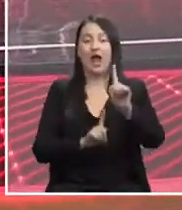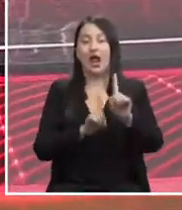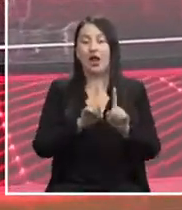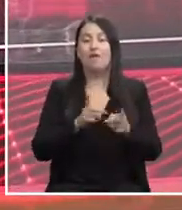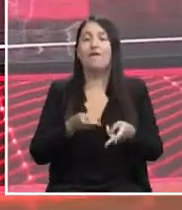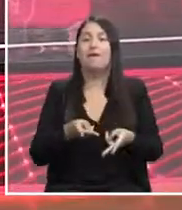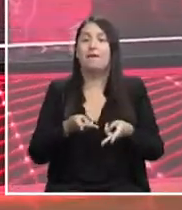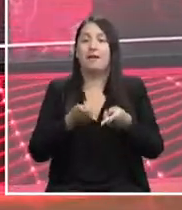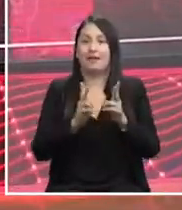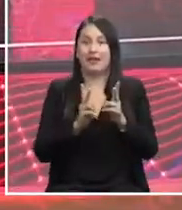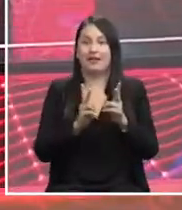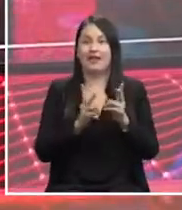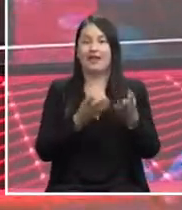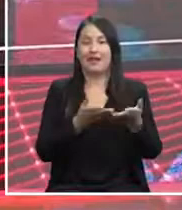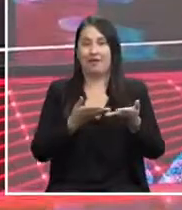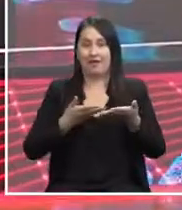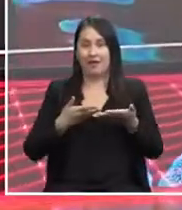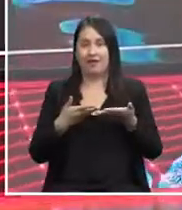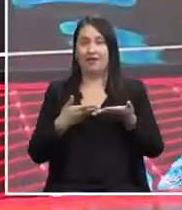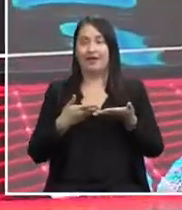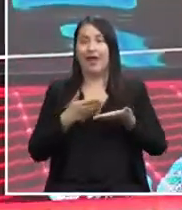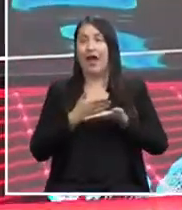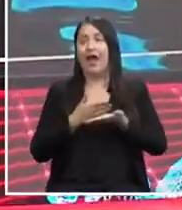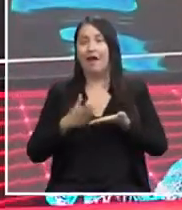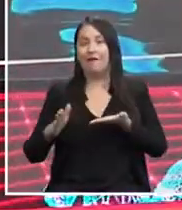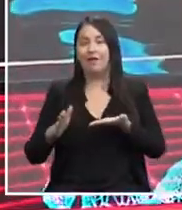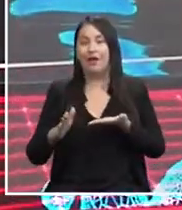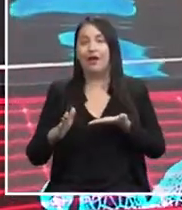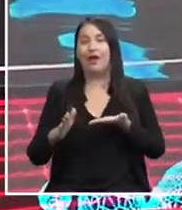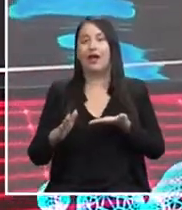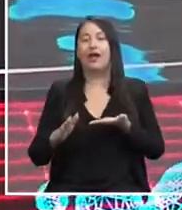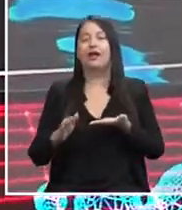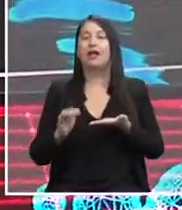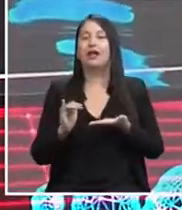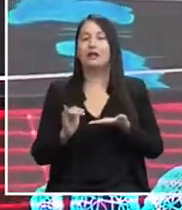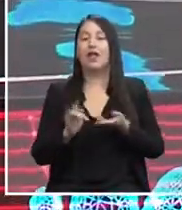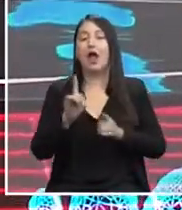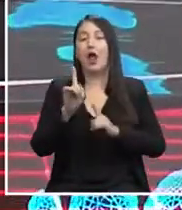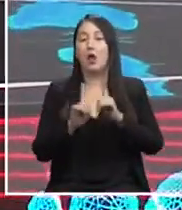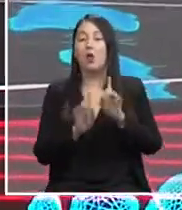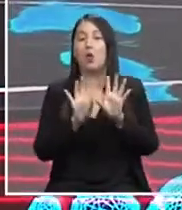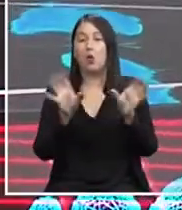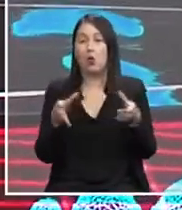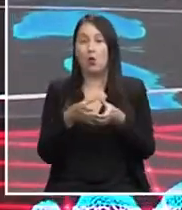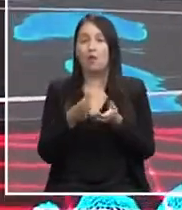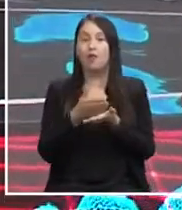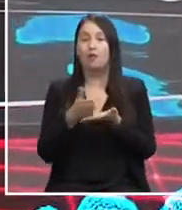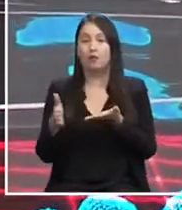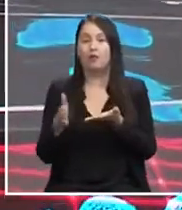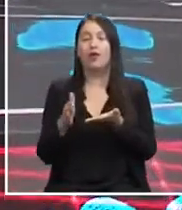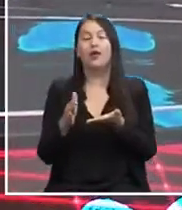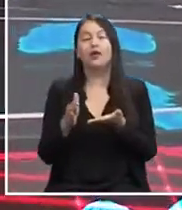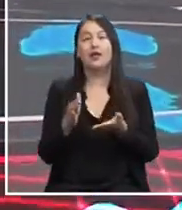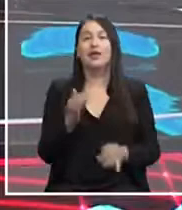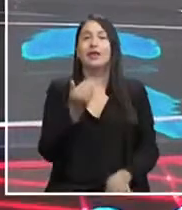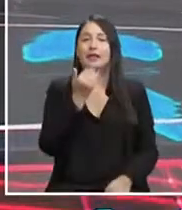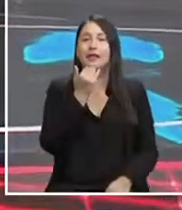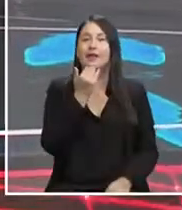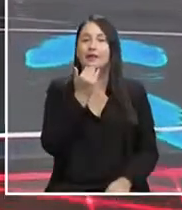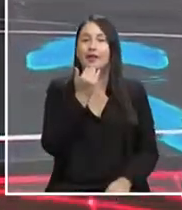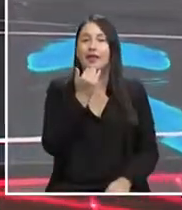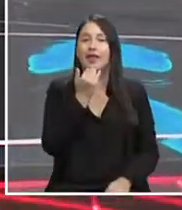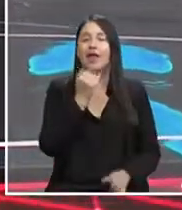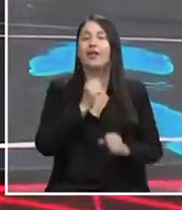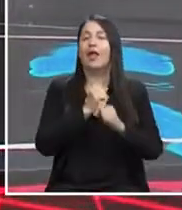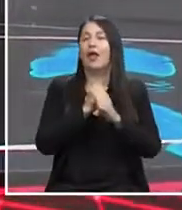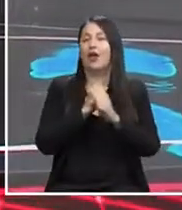me va a hacer quedarme excluido, aunque sea simbólicamente de algún grupo, yo lucho y me aferro con uñas y dientes en contra